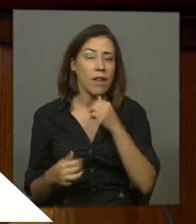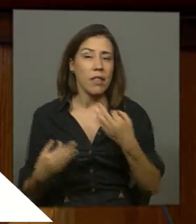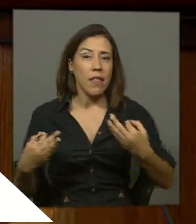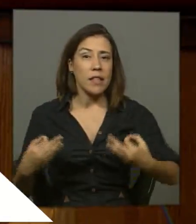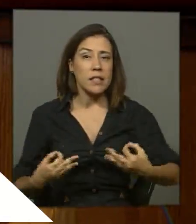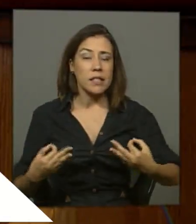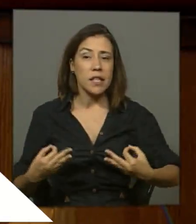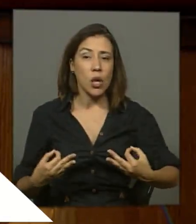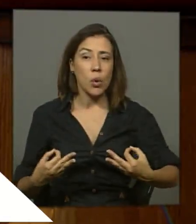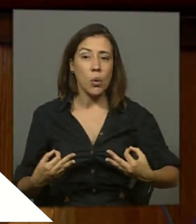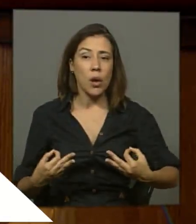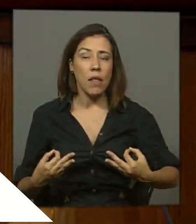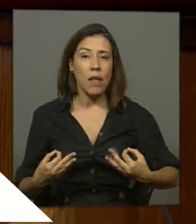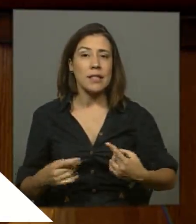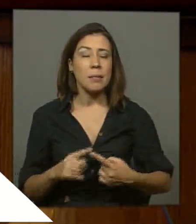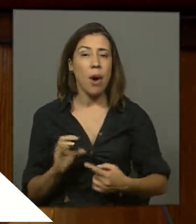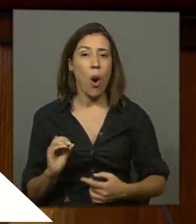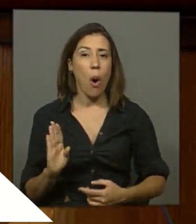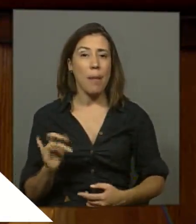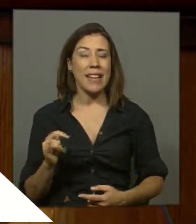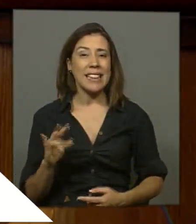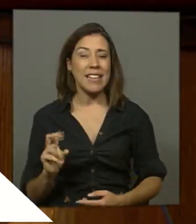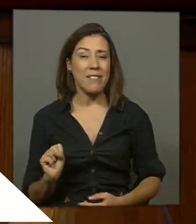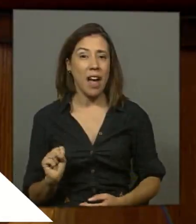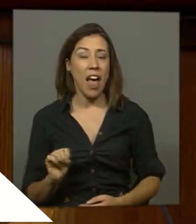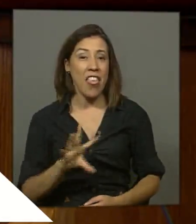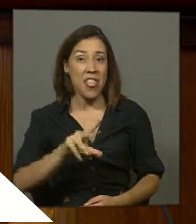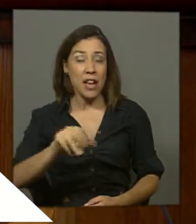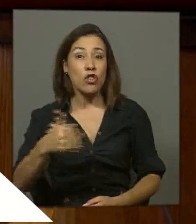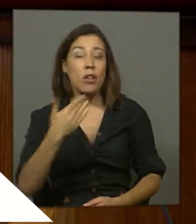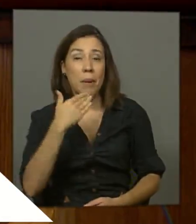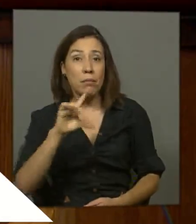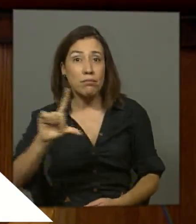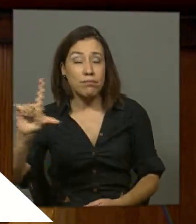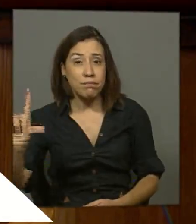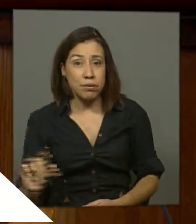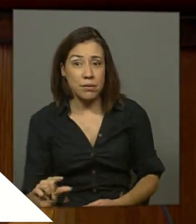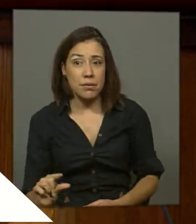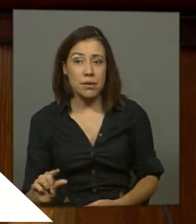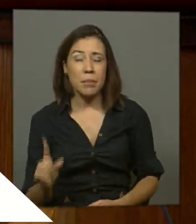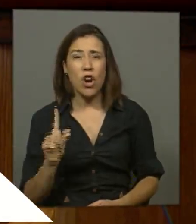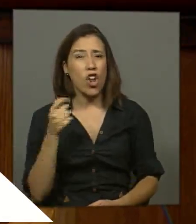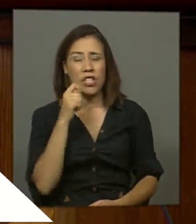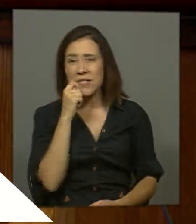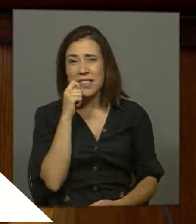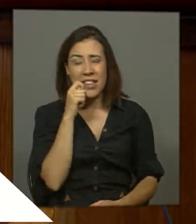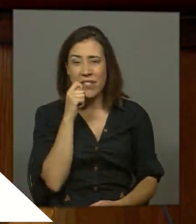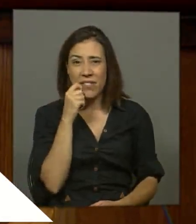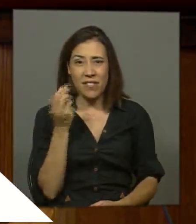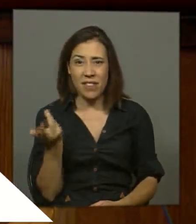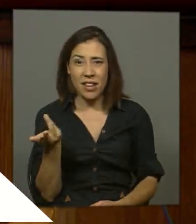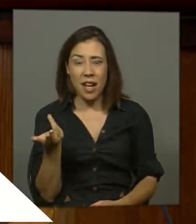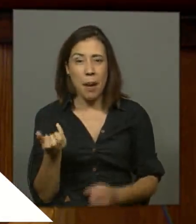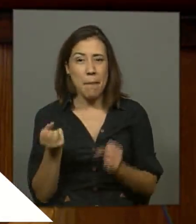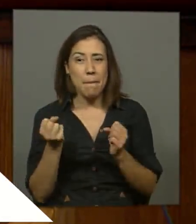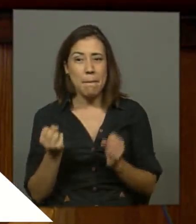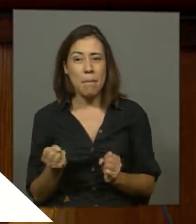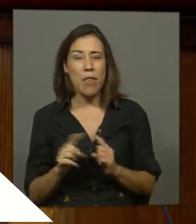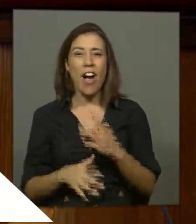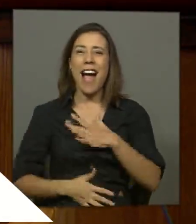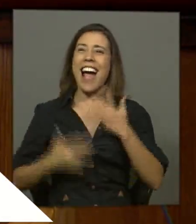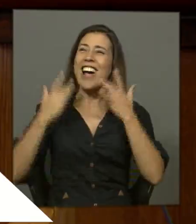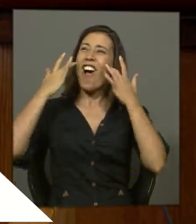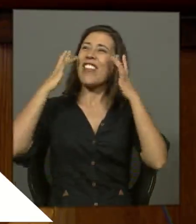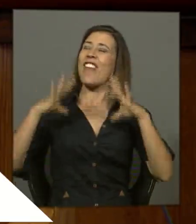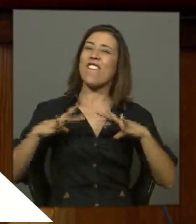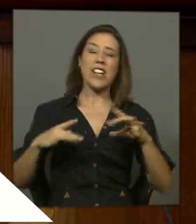inseguridad objetiva los delitos han disminuido Pero esto no quiere decir diputado de que se puede estar contento